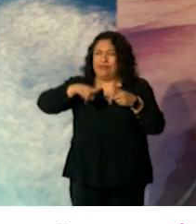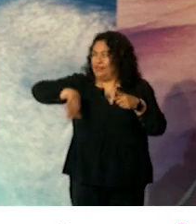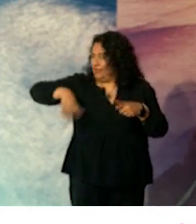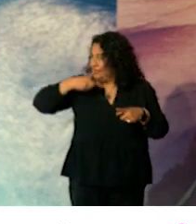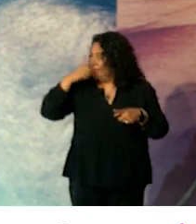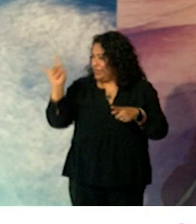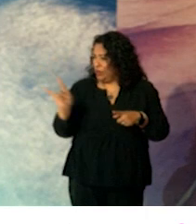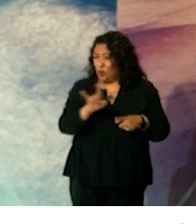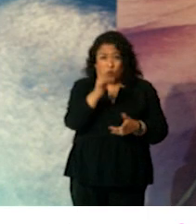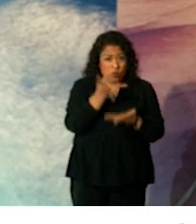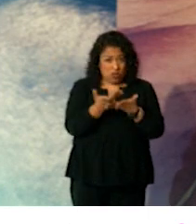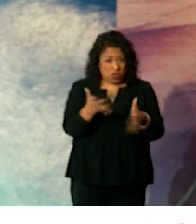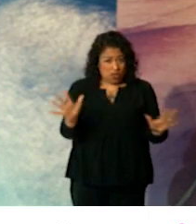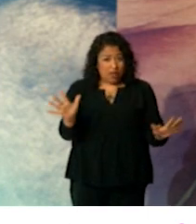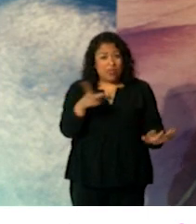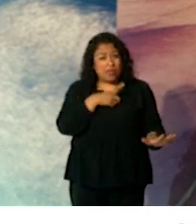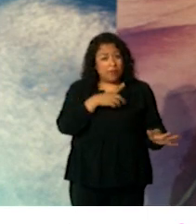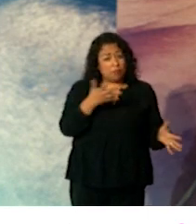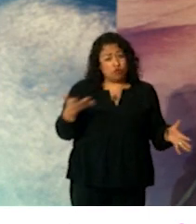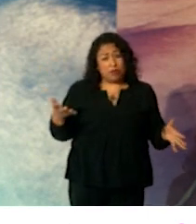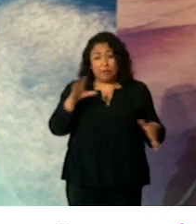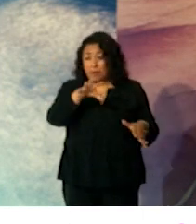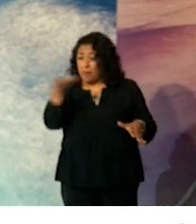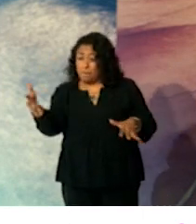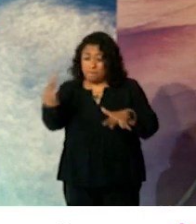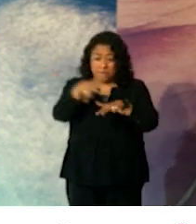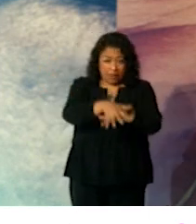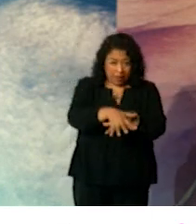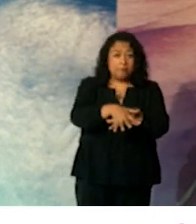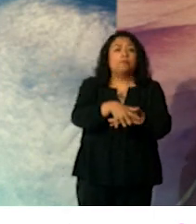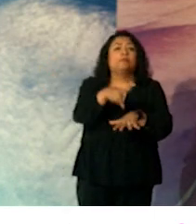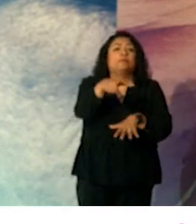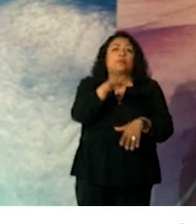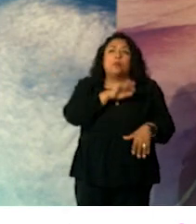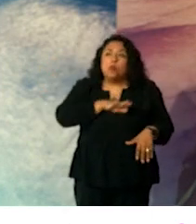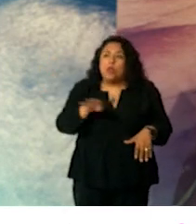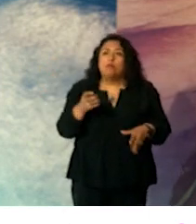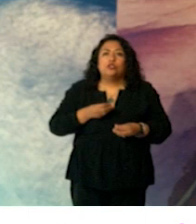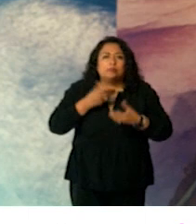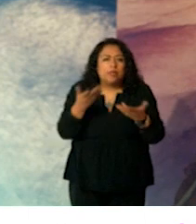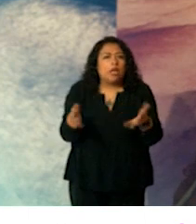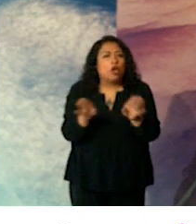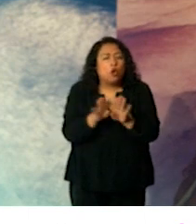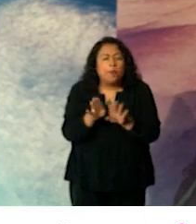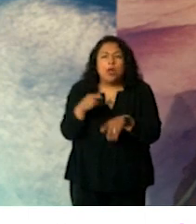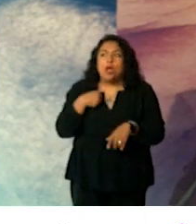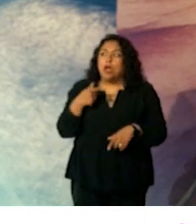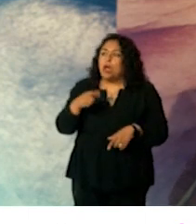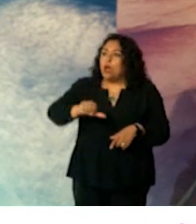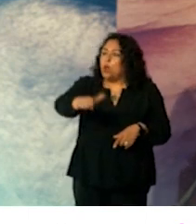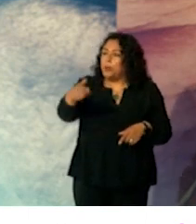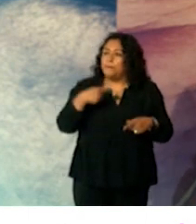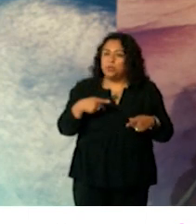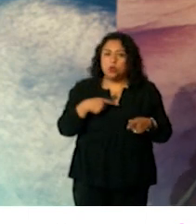la diapositiva, sino que lo tenemos que transversalizar de tal manera en que podamos transmitirlo, de que podamos inspirar a las